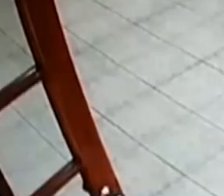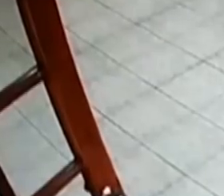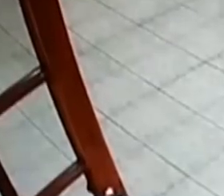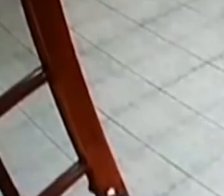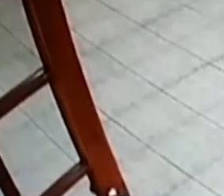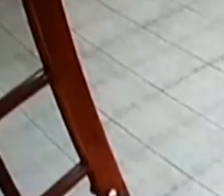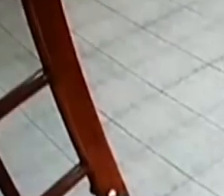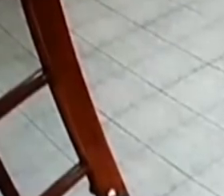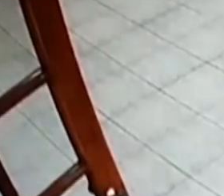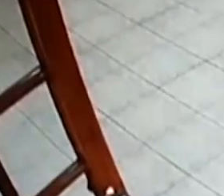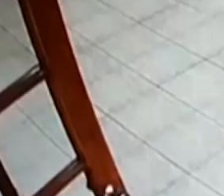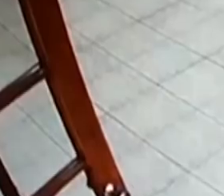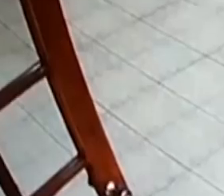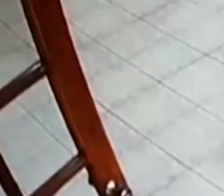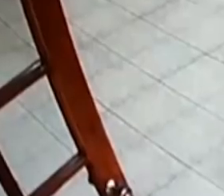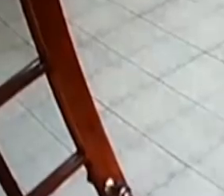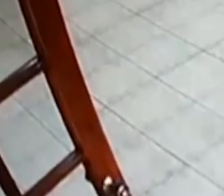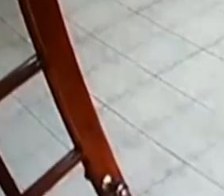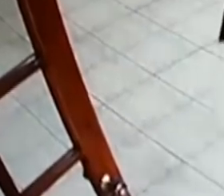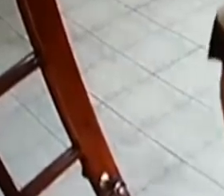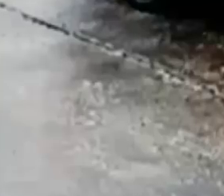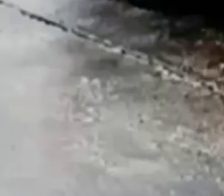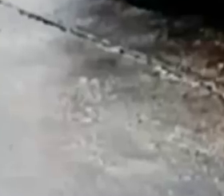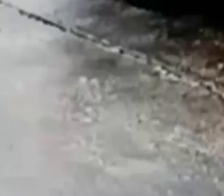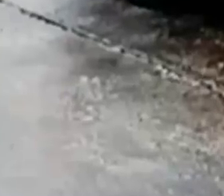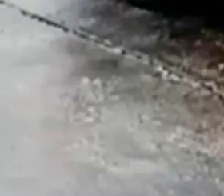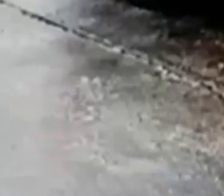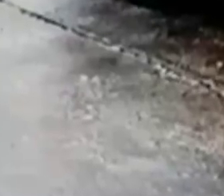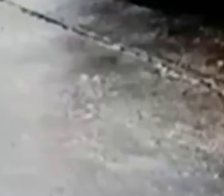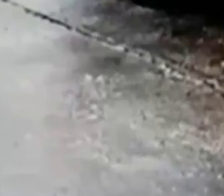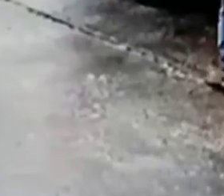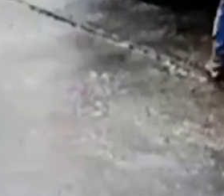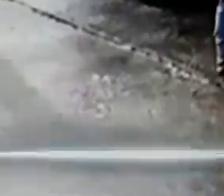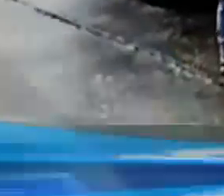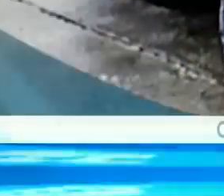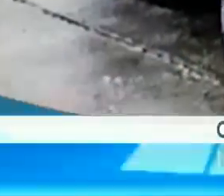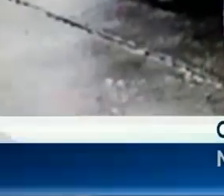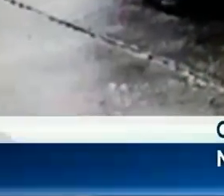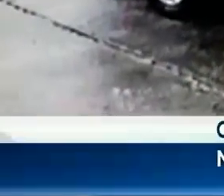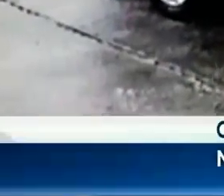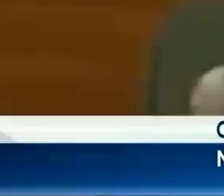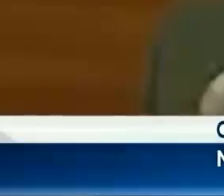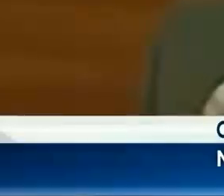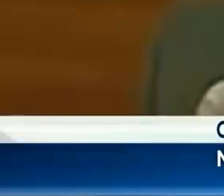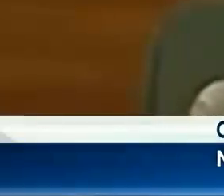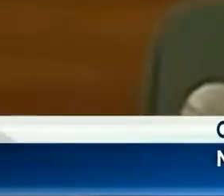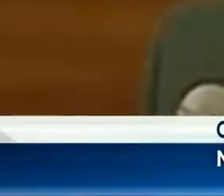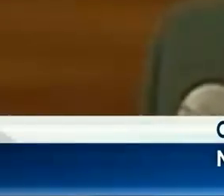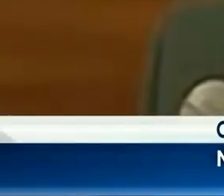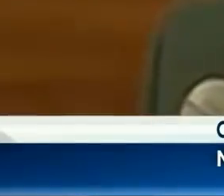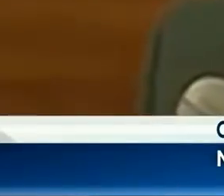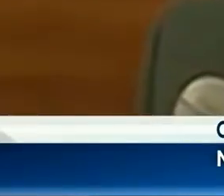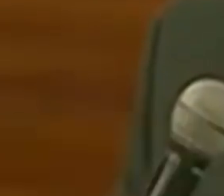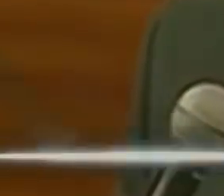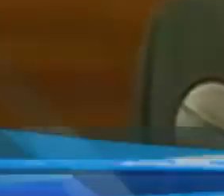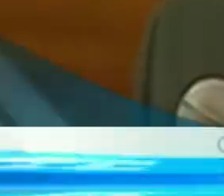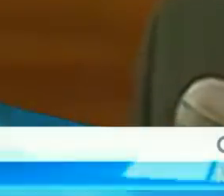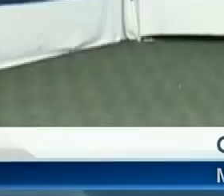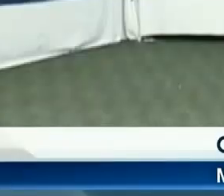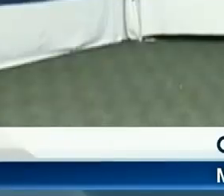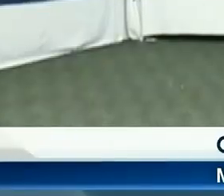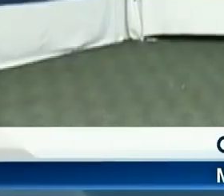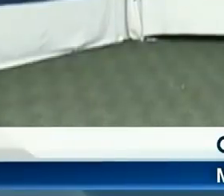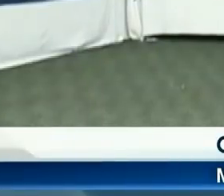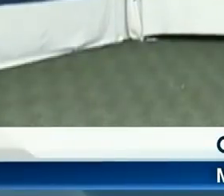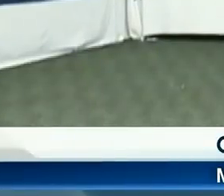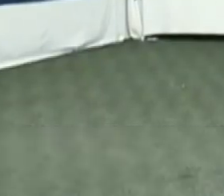liberación del grupo periodístico secuestrado desde el pasado 26 de marzo en la frontera norte del país. Yo le puedo decir, no estamos en ningún proceso de negociación. Y